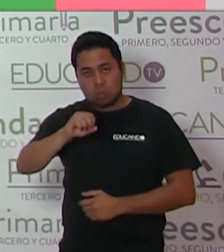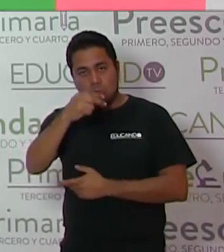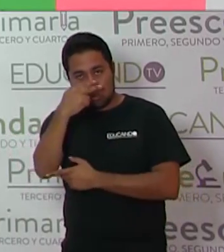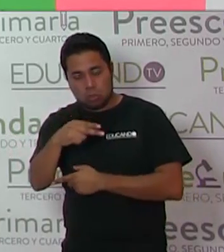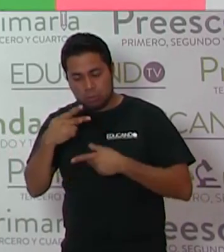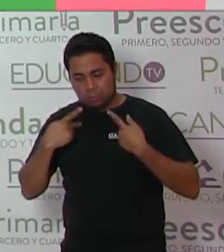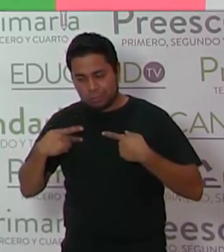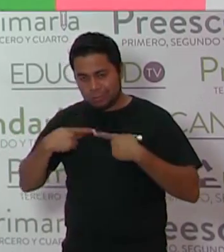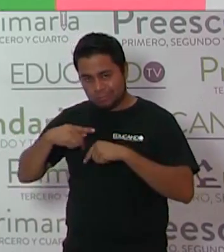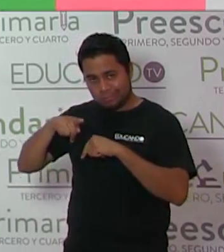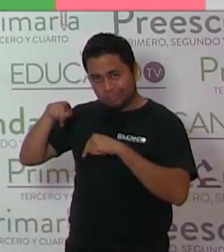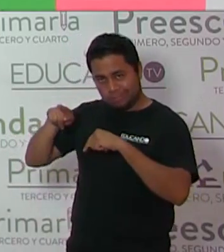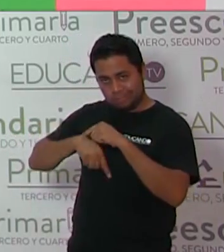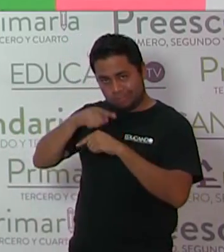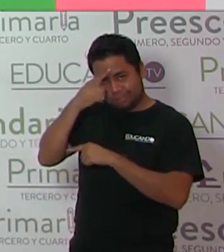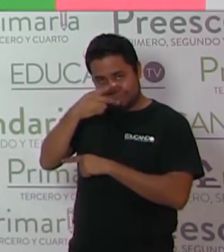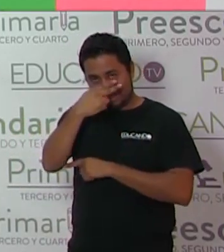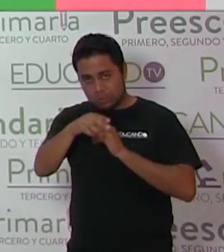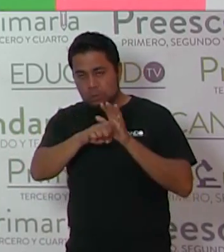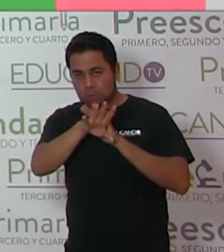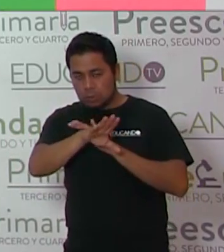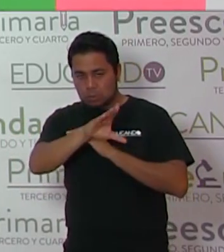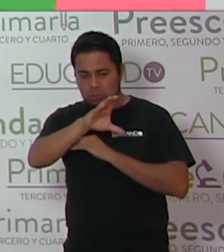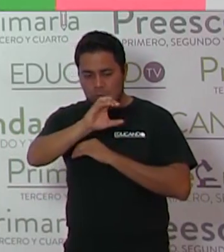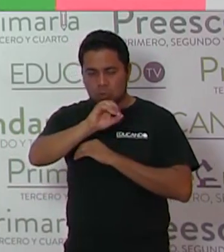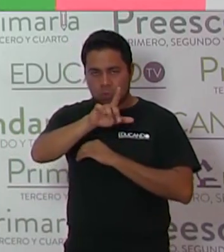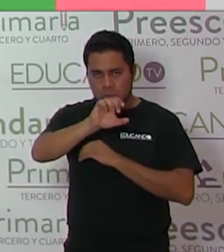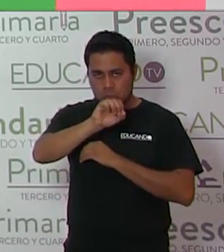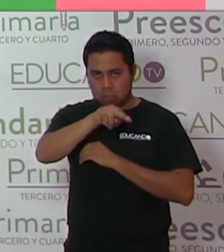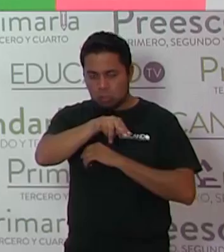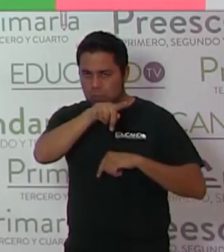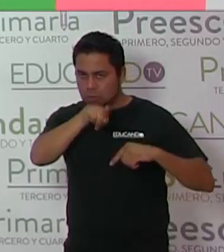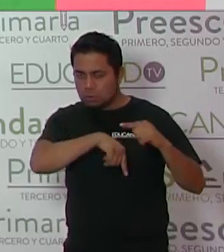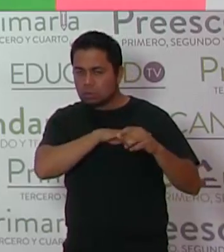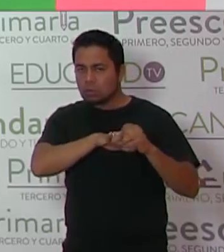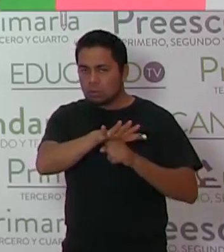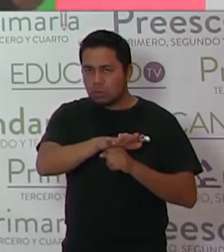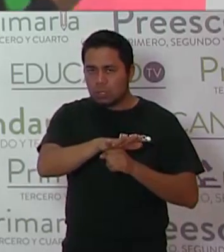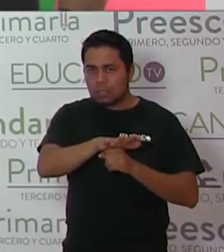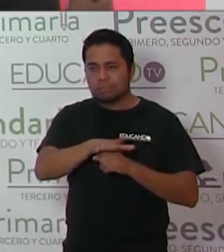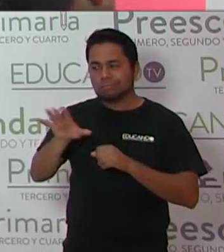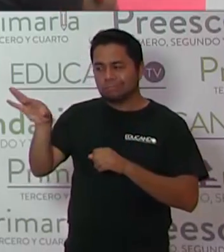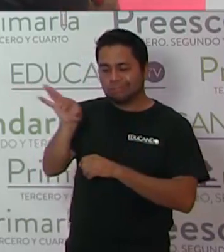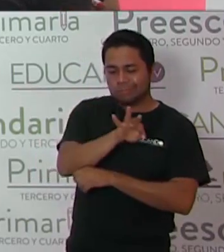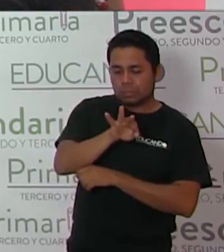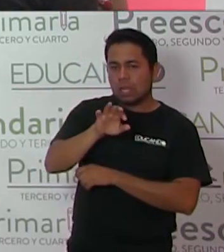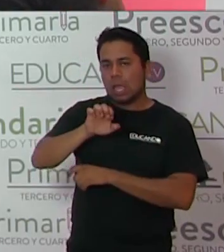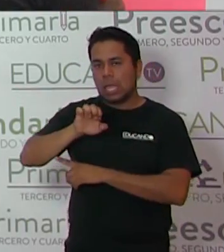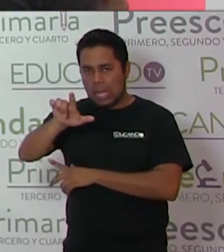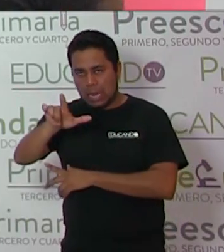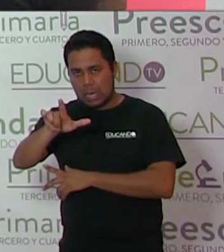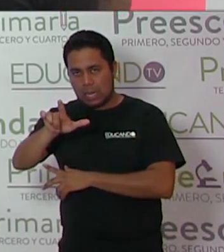pronombre personal que va a sustituir el nombre de Cristóbal Colón es él.